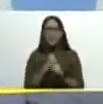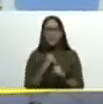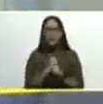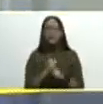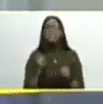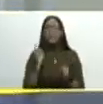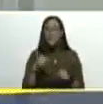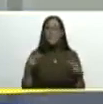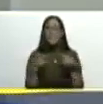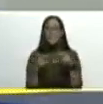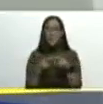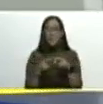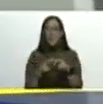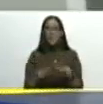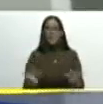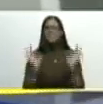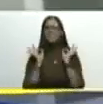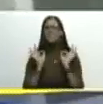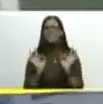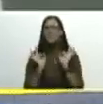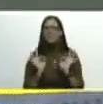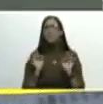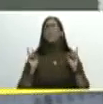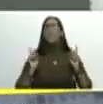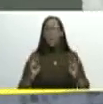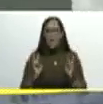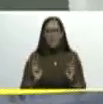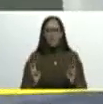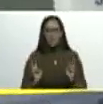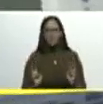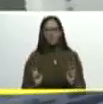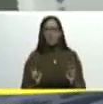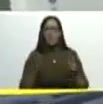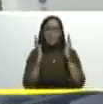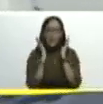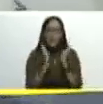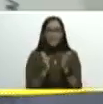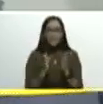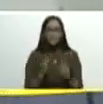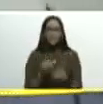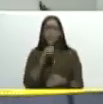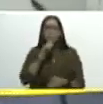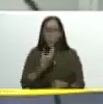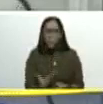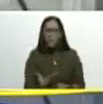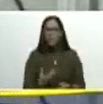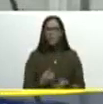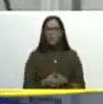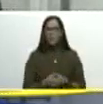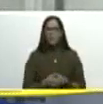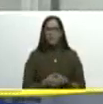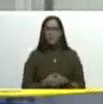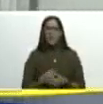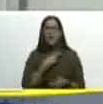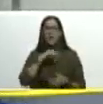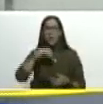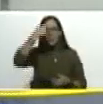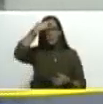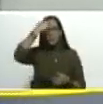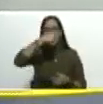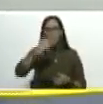equipamiento con equipos de alta gama, de equipos modernos para la atención oportuna, eficiente a nuestro